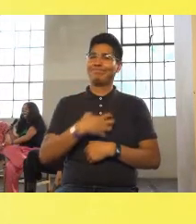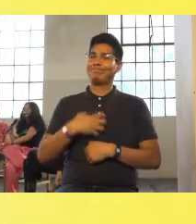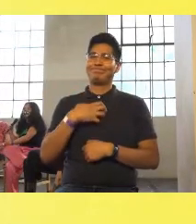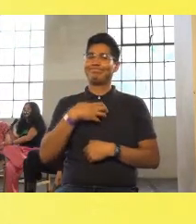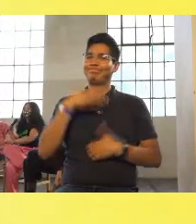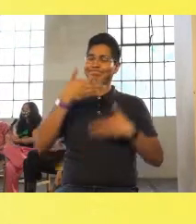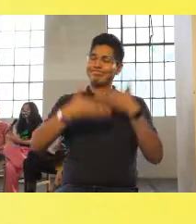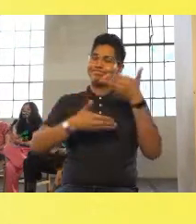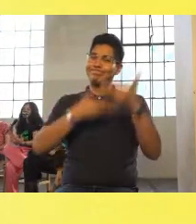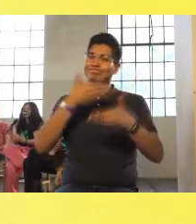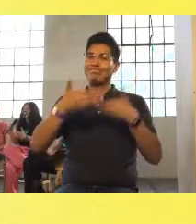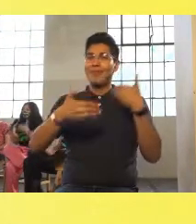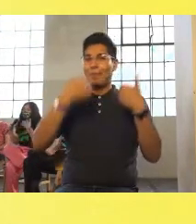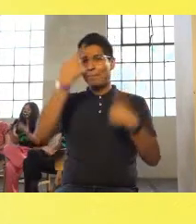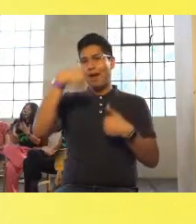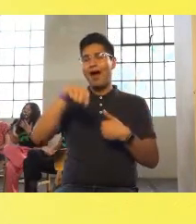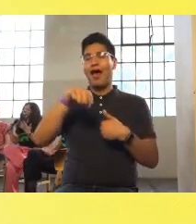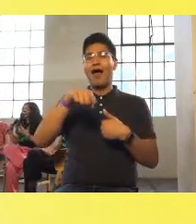sí fluyen las cosas en